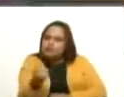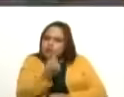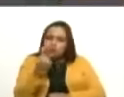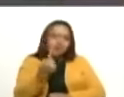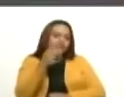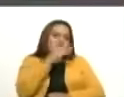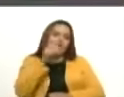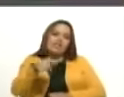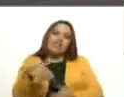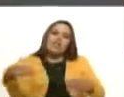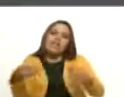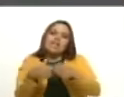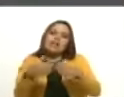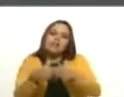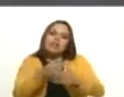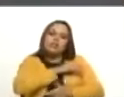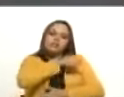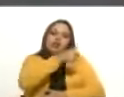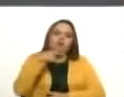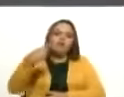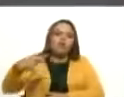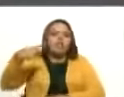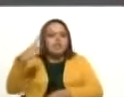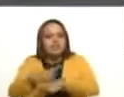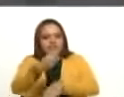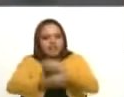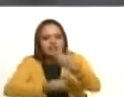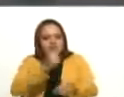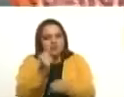equipo y una dirección política que debe cumplirse.